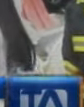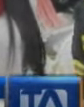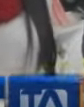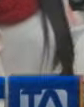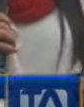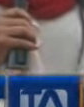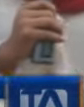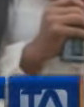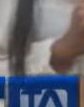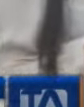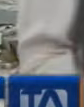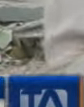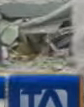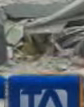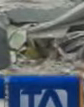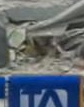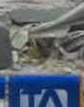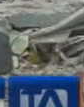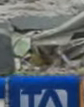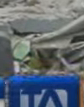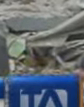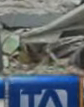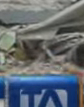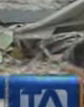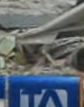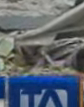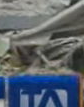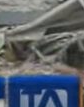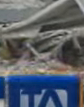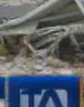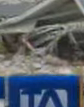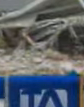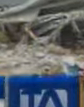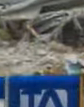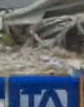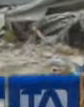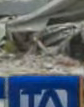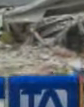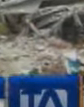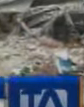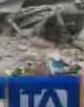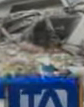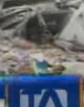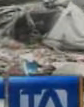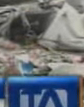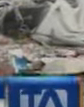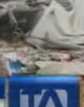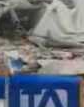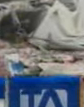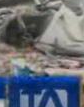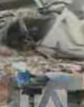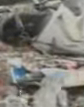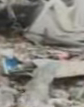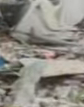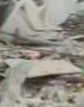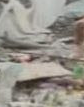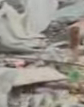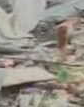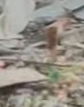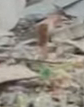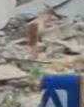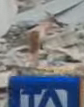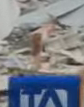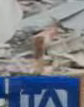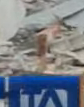lo mismo que pudo afectar a 32 viviendas más. En este momento están a cargo del operativo los bomberos, por ello nos encontramos aquí con el capitán